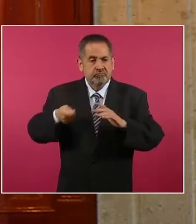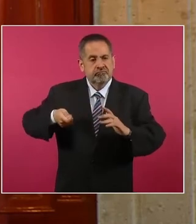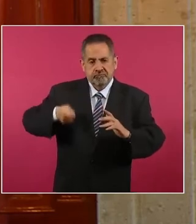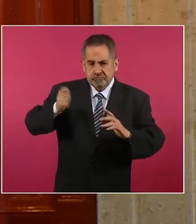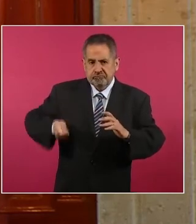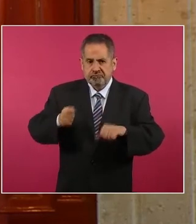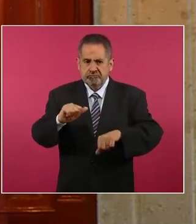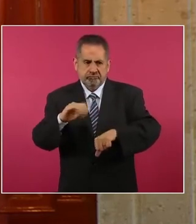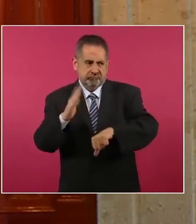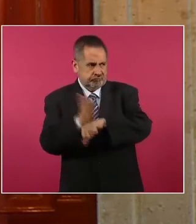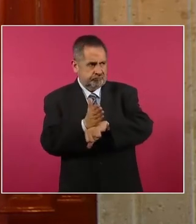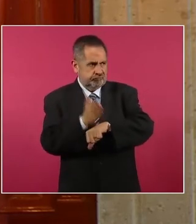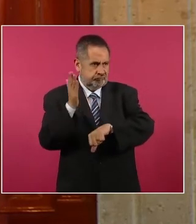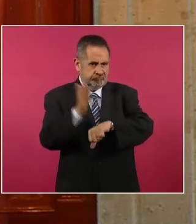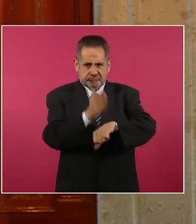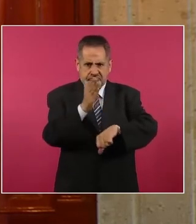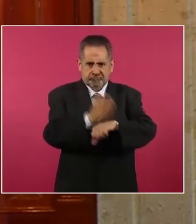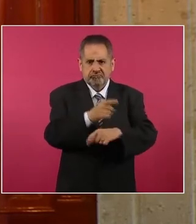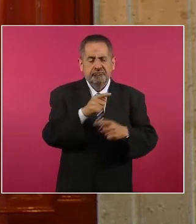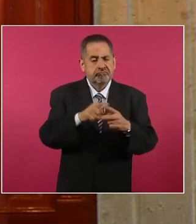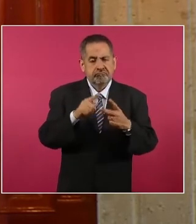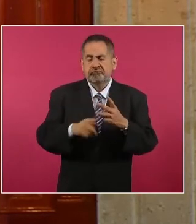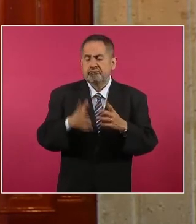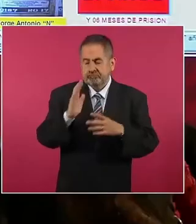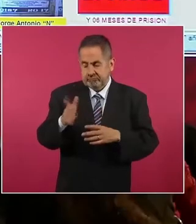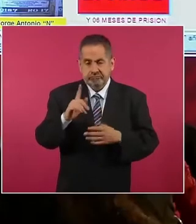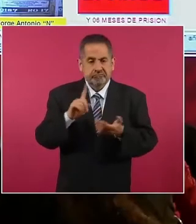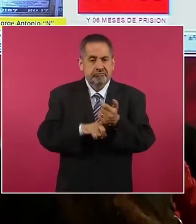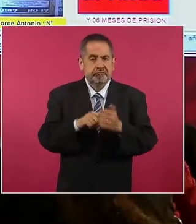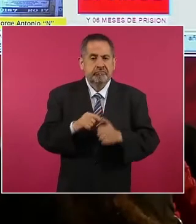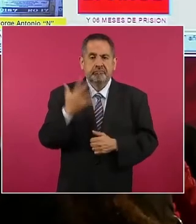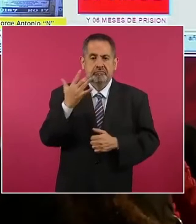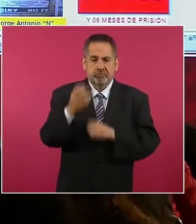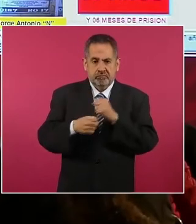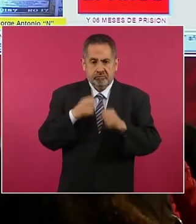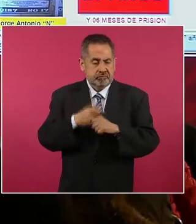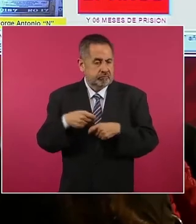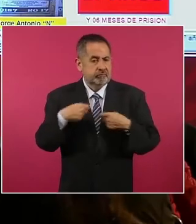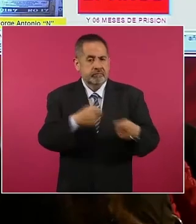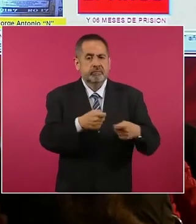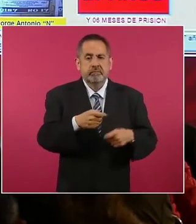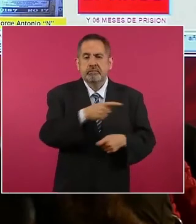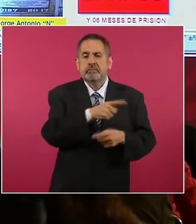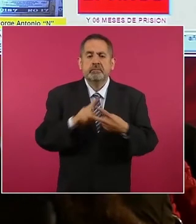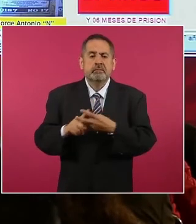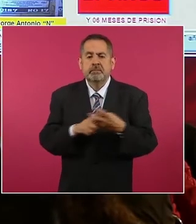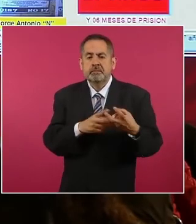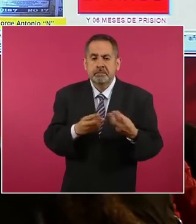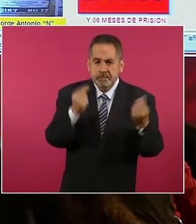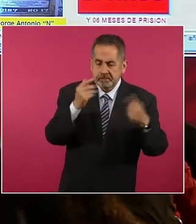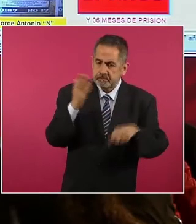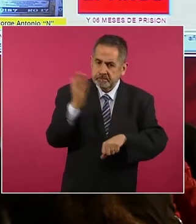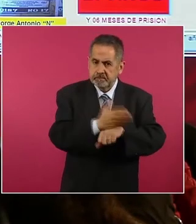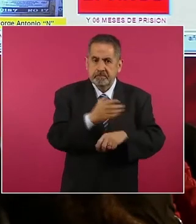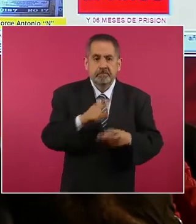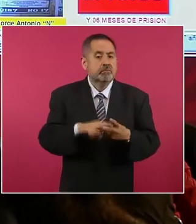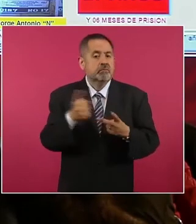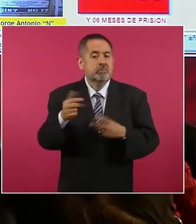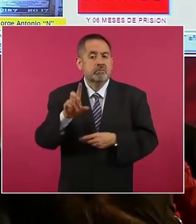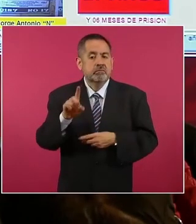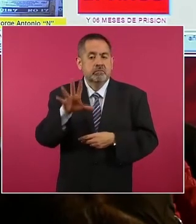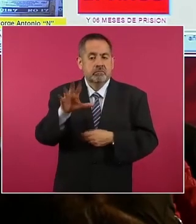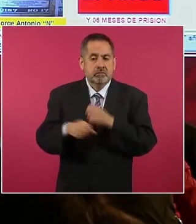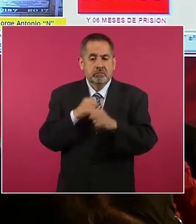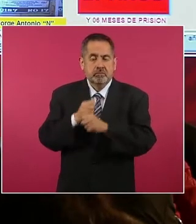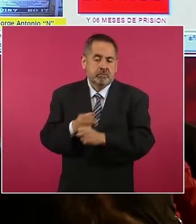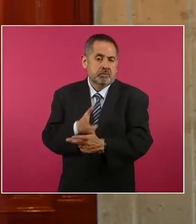condenatorias se obtuvieron penalidades de 50 años, en un caso por secuestro exprés, 35 años por un